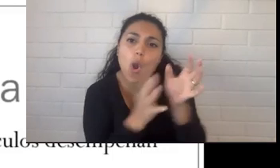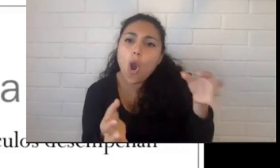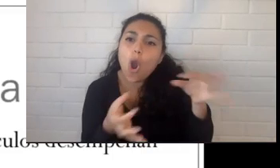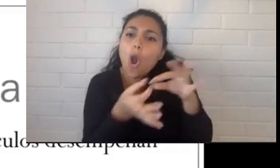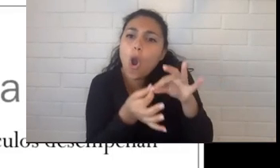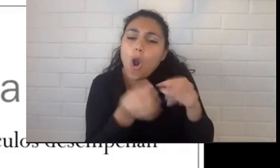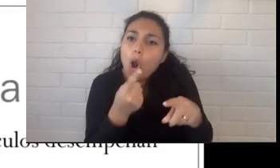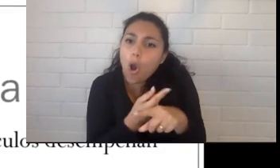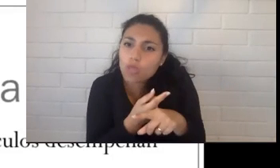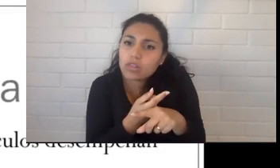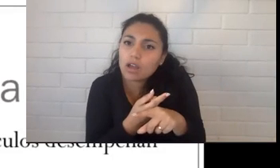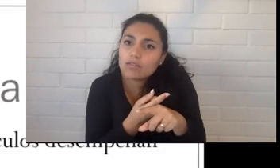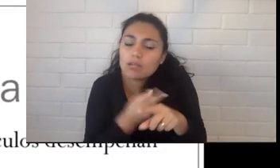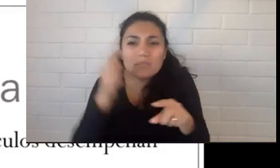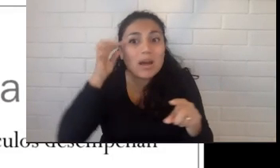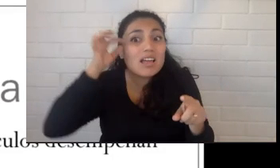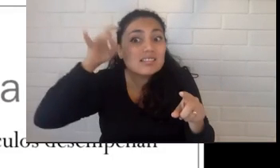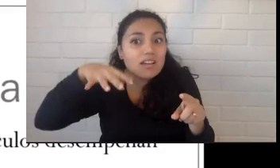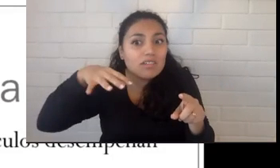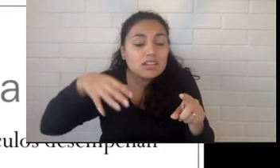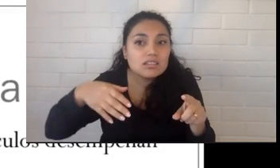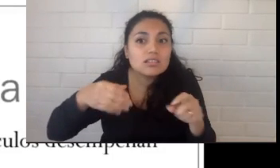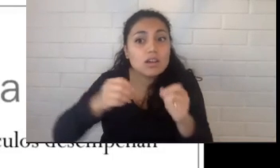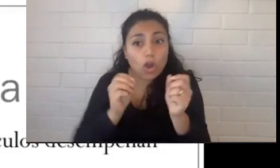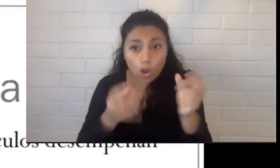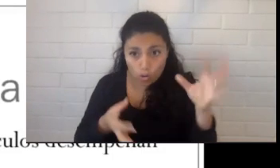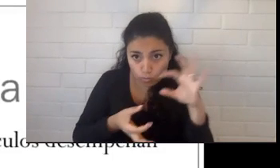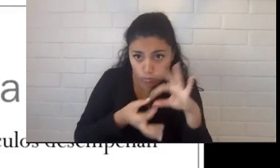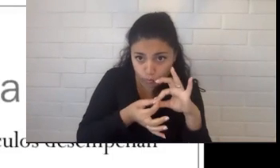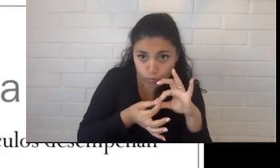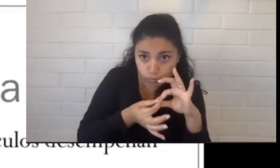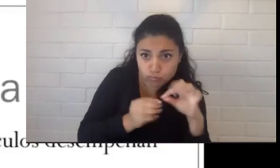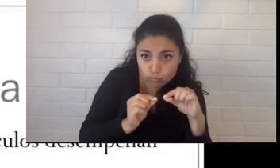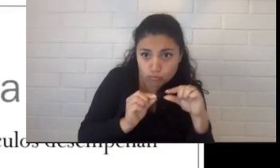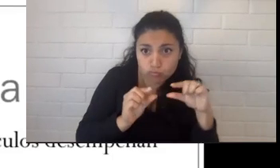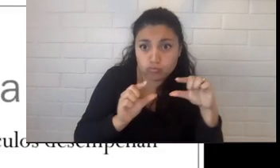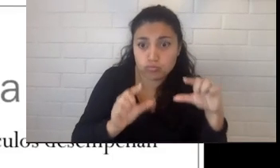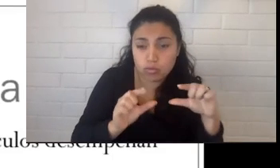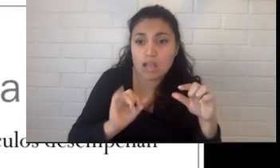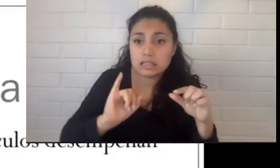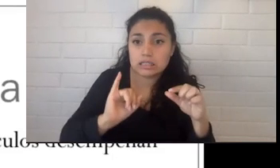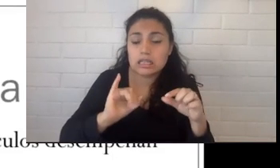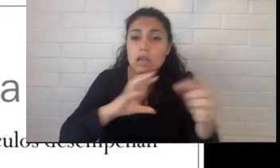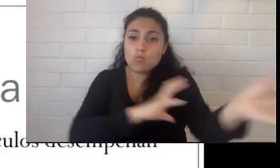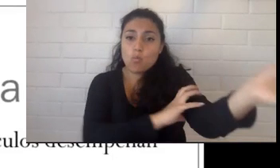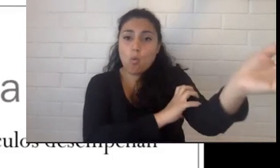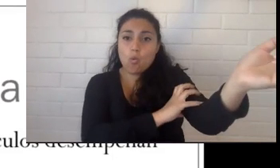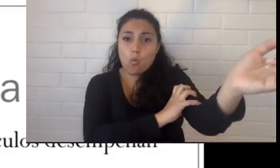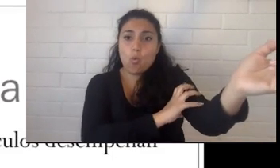eso me va a poder permitir saber de que si ha crecido esta conexión, ha crecido la actividad muscular del